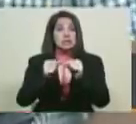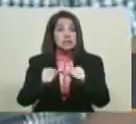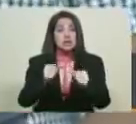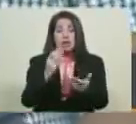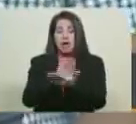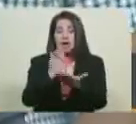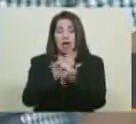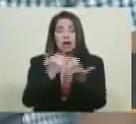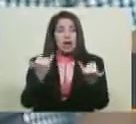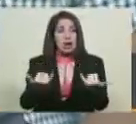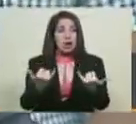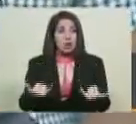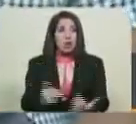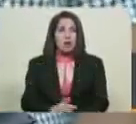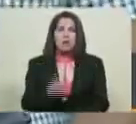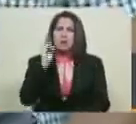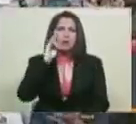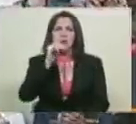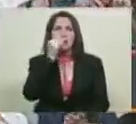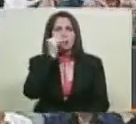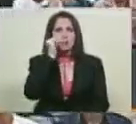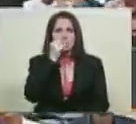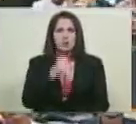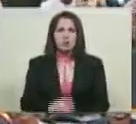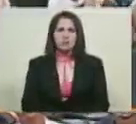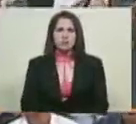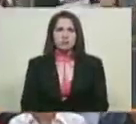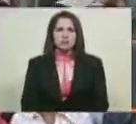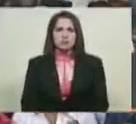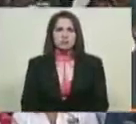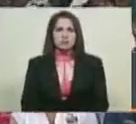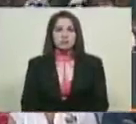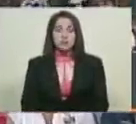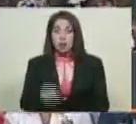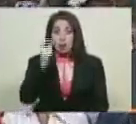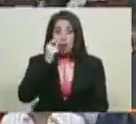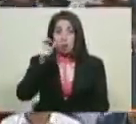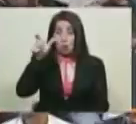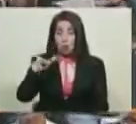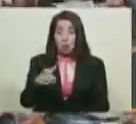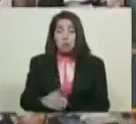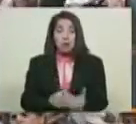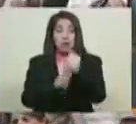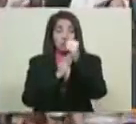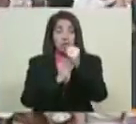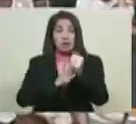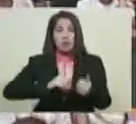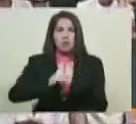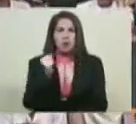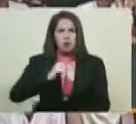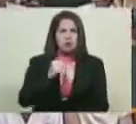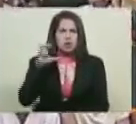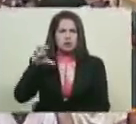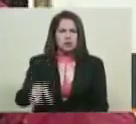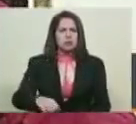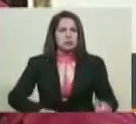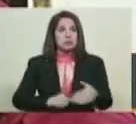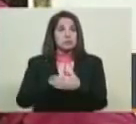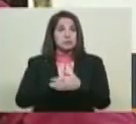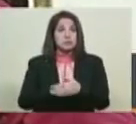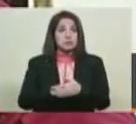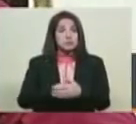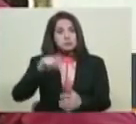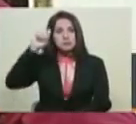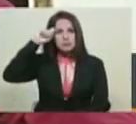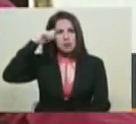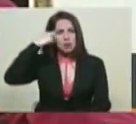sigue. Vamos a ver un video de Gaitán, del Bogotazo. Recuerdos necesarios para tener